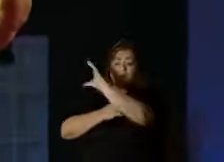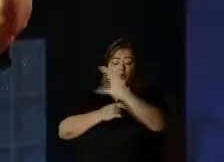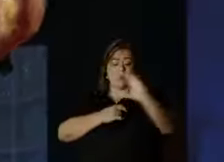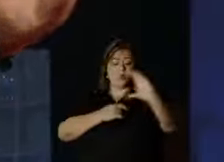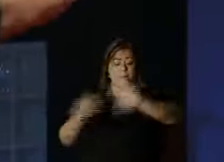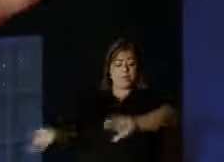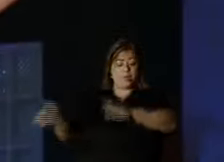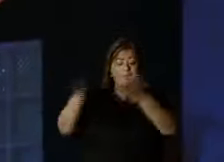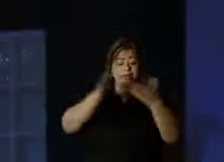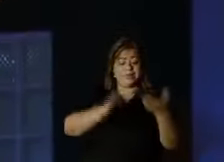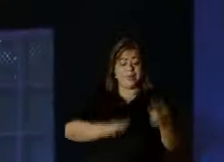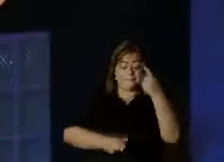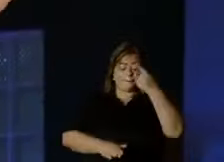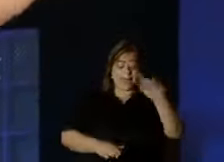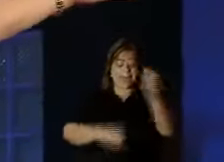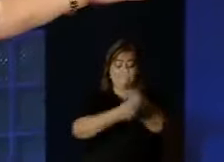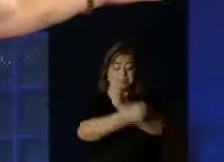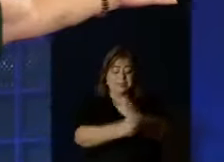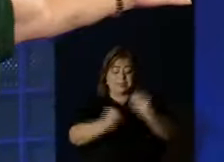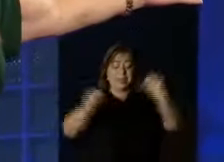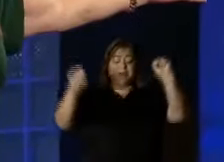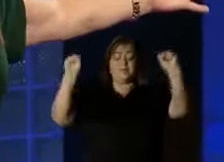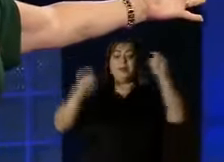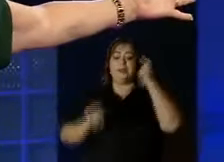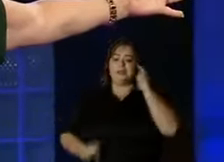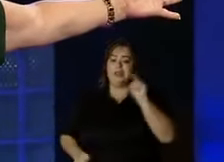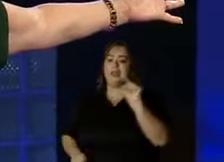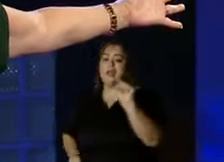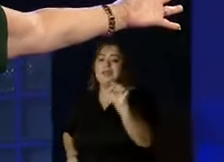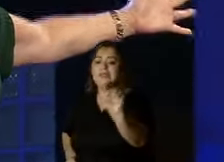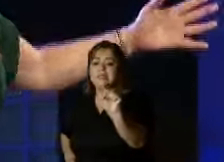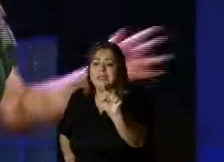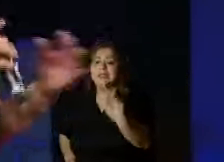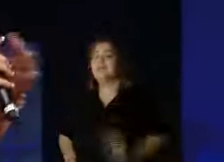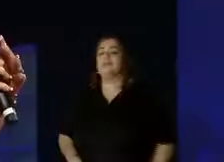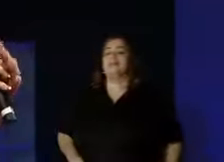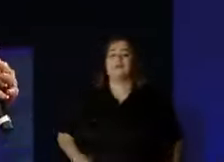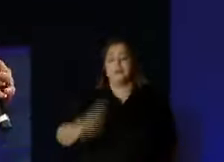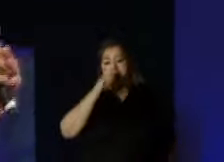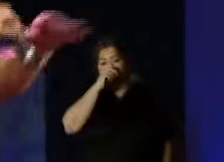ti en la cruz por amor.